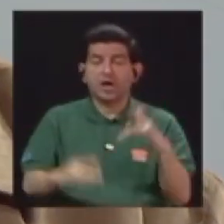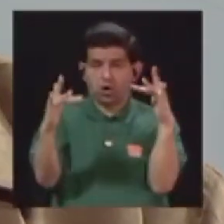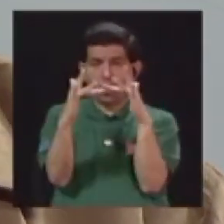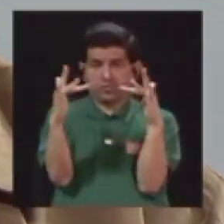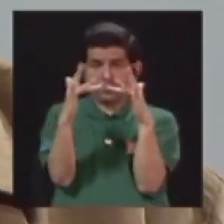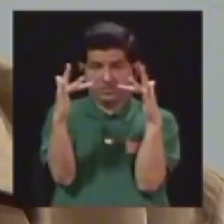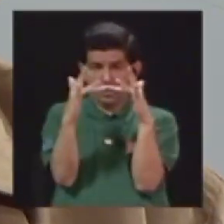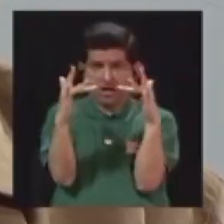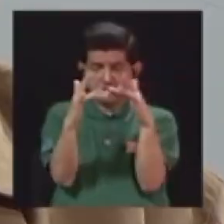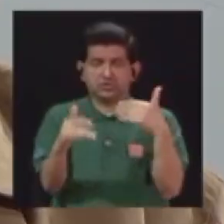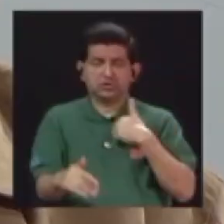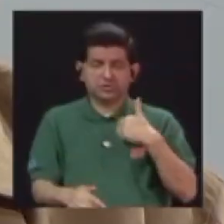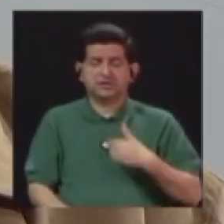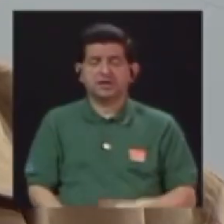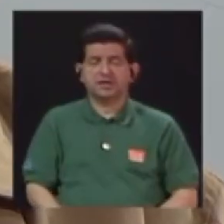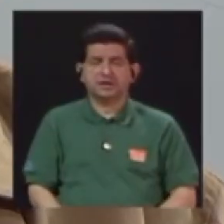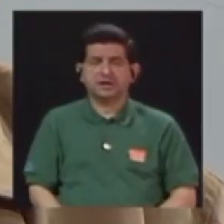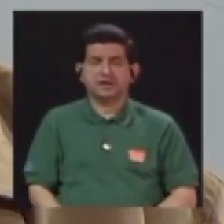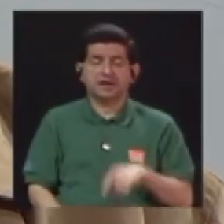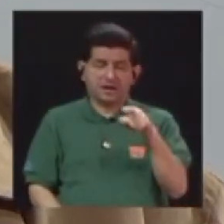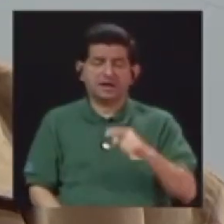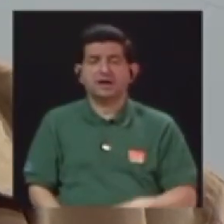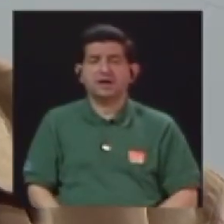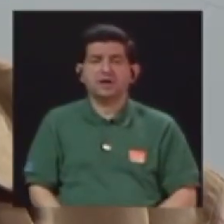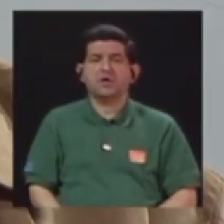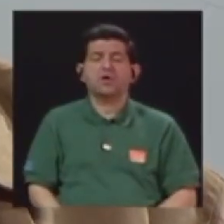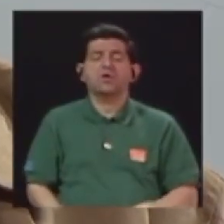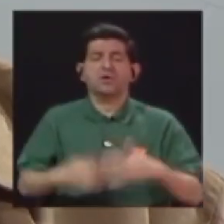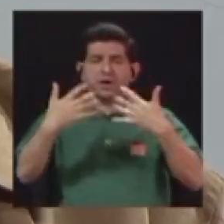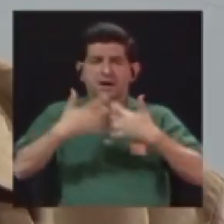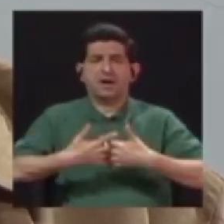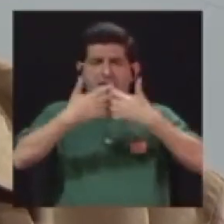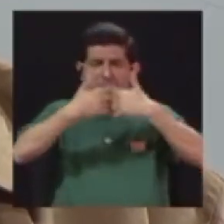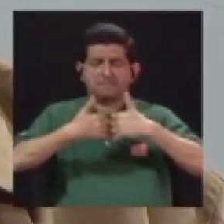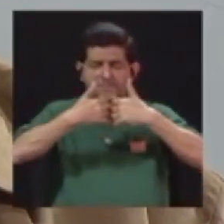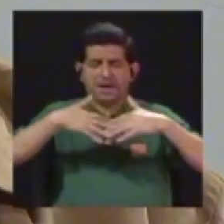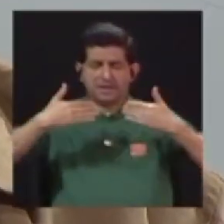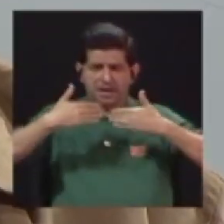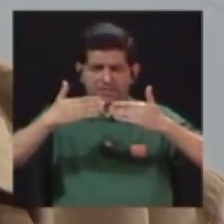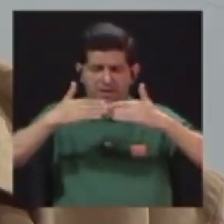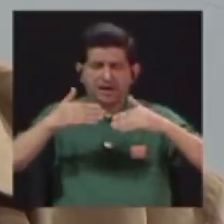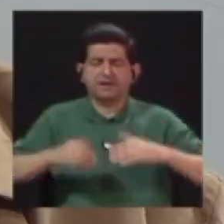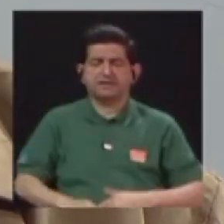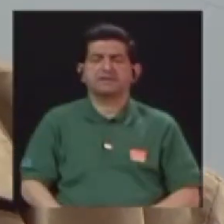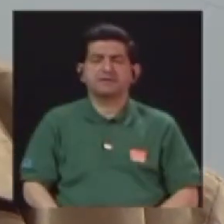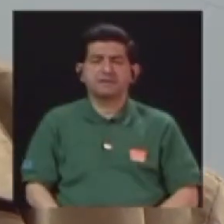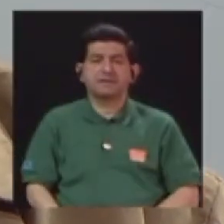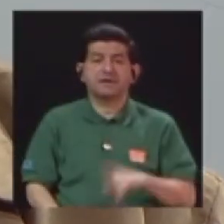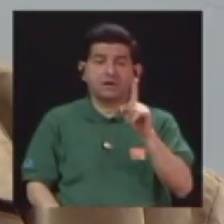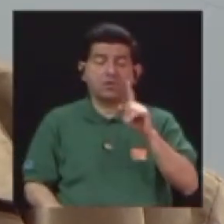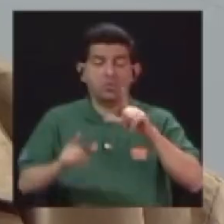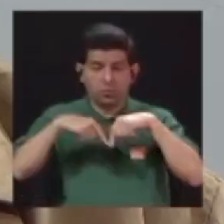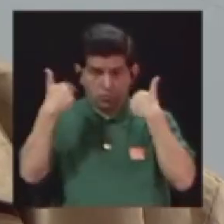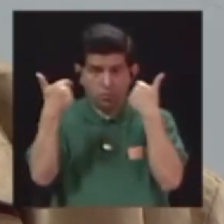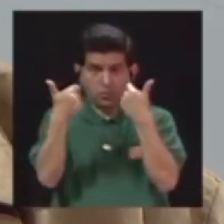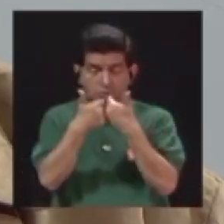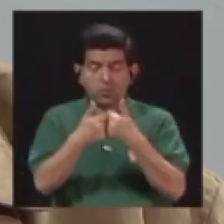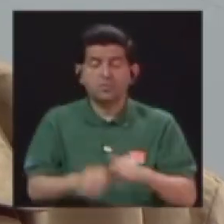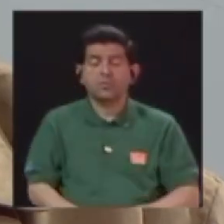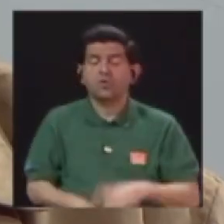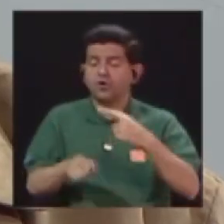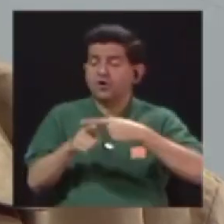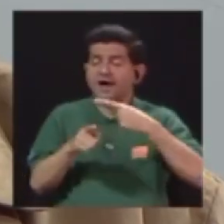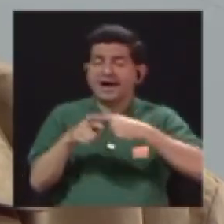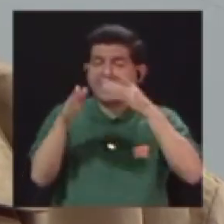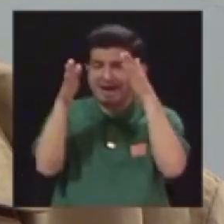la compañía del Canal de Panamá. Y entre esas amistades había un grupo de